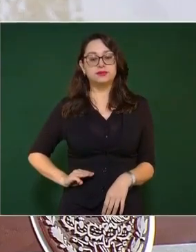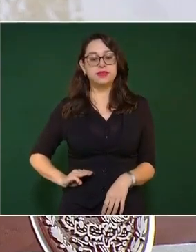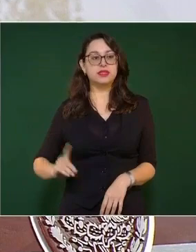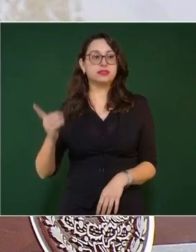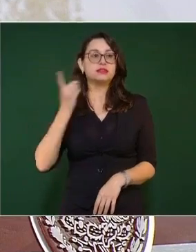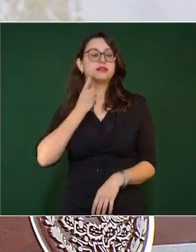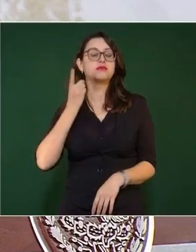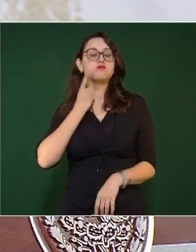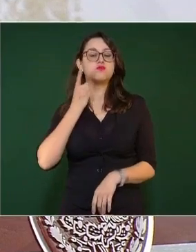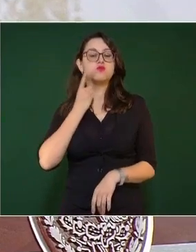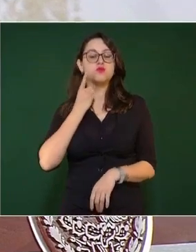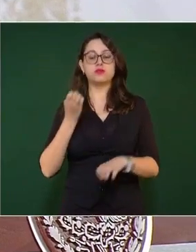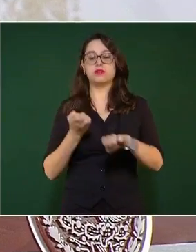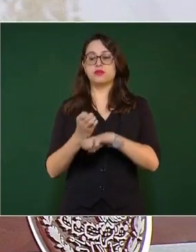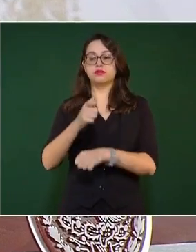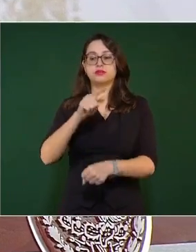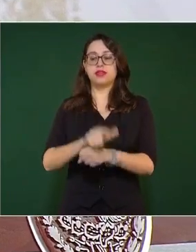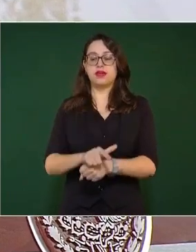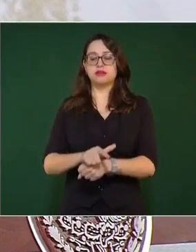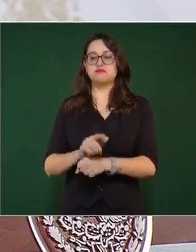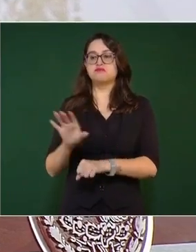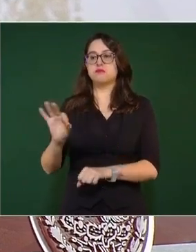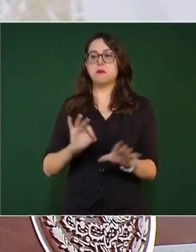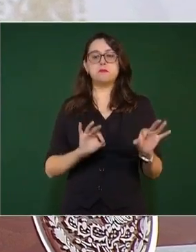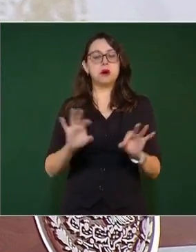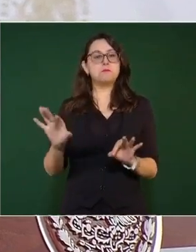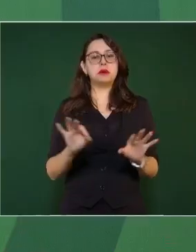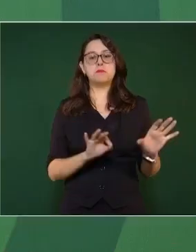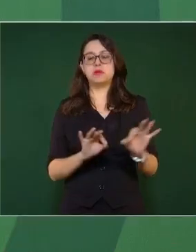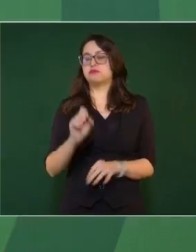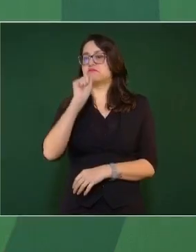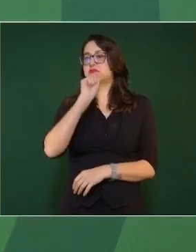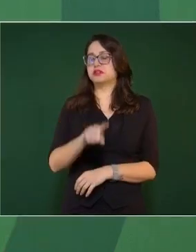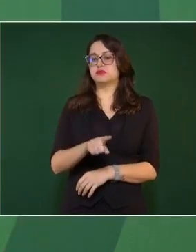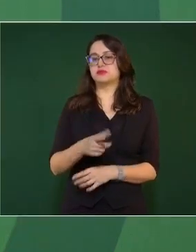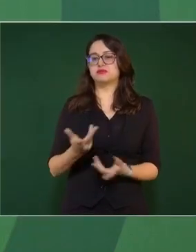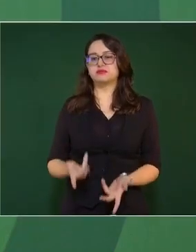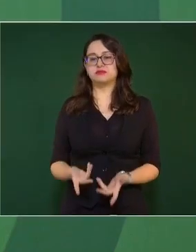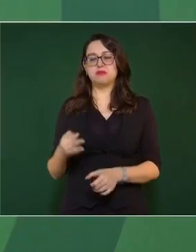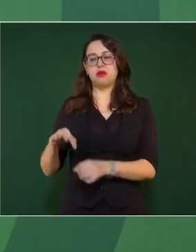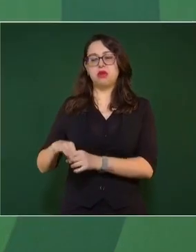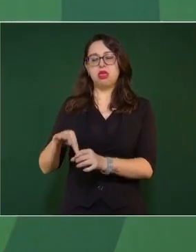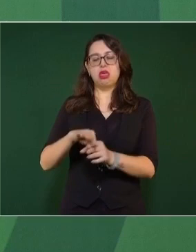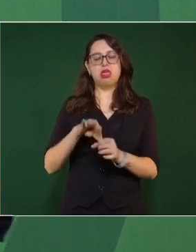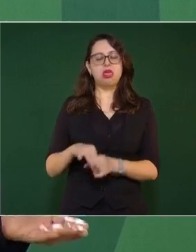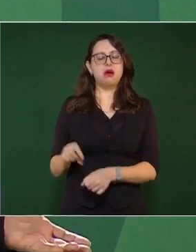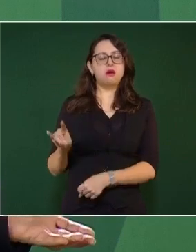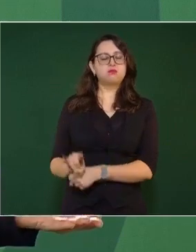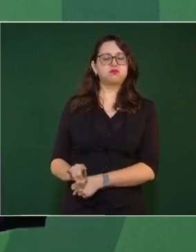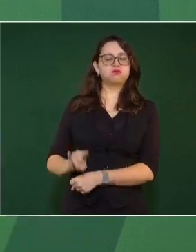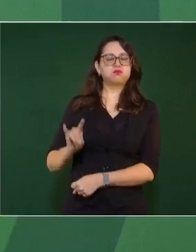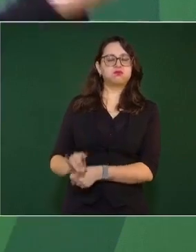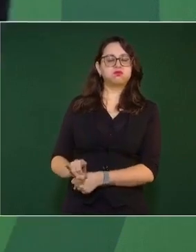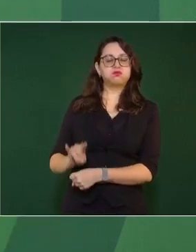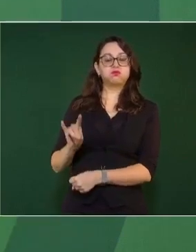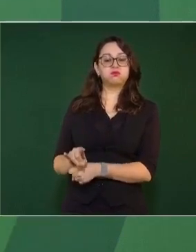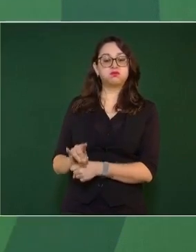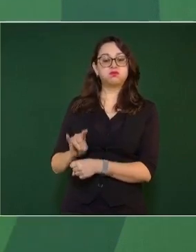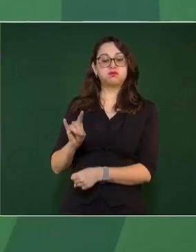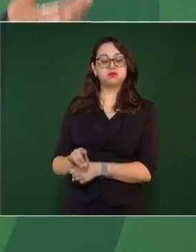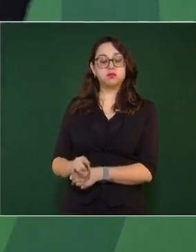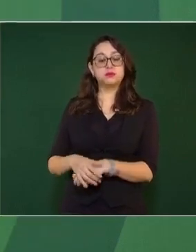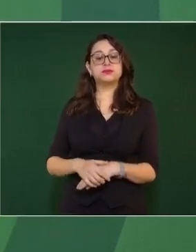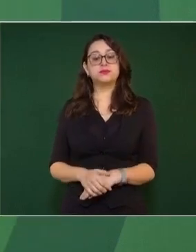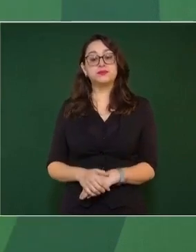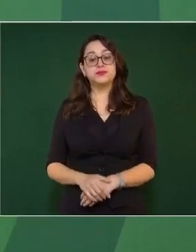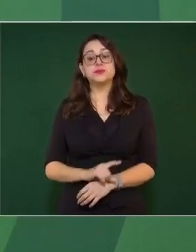y a los legisladores o diputados locales. Luego después de la